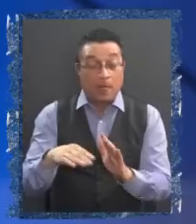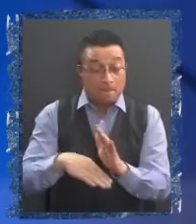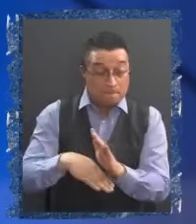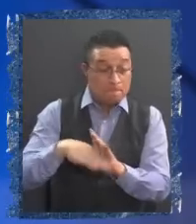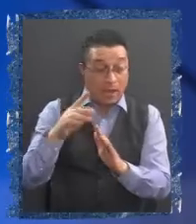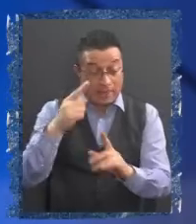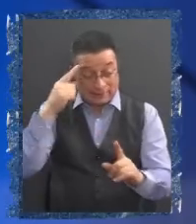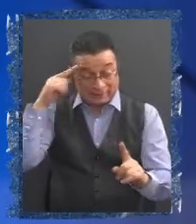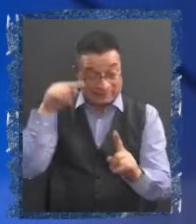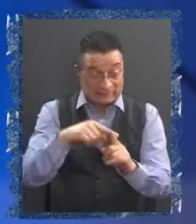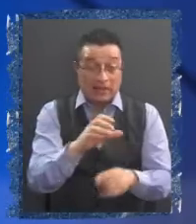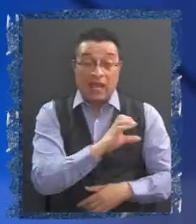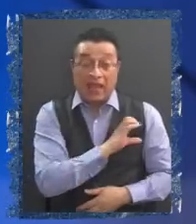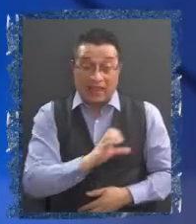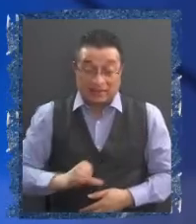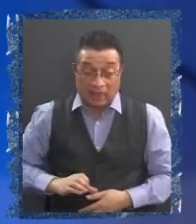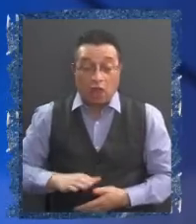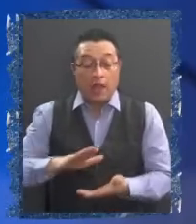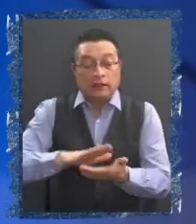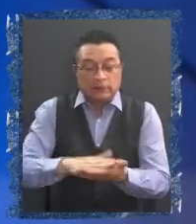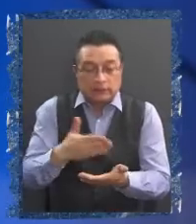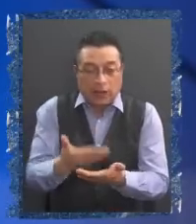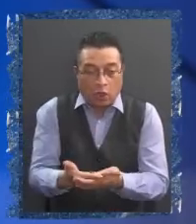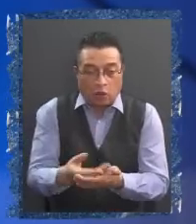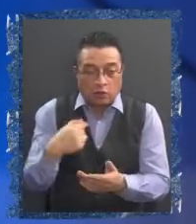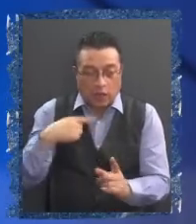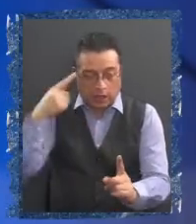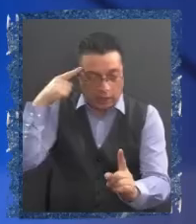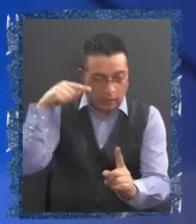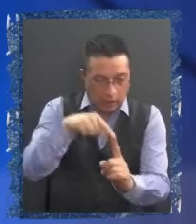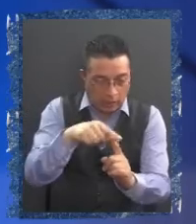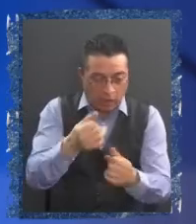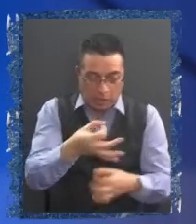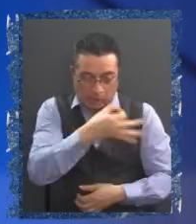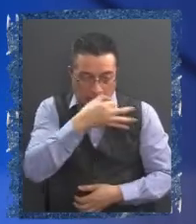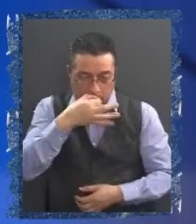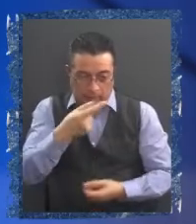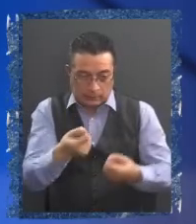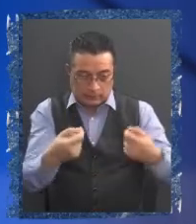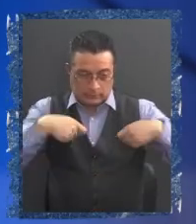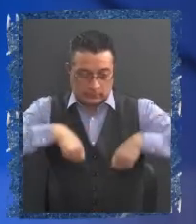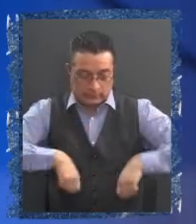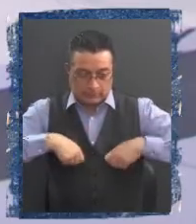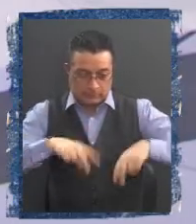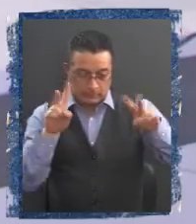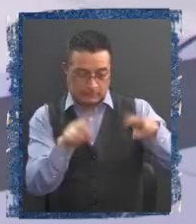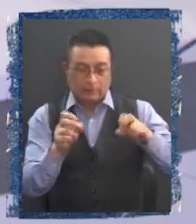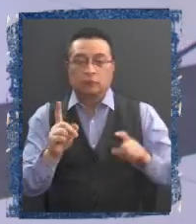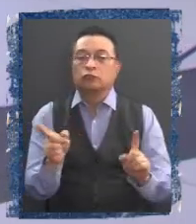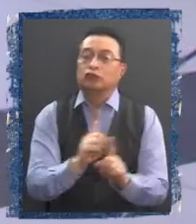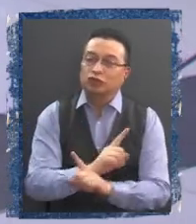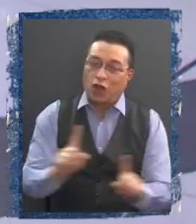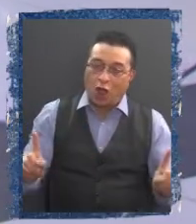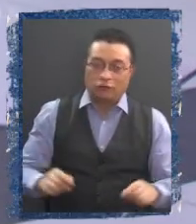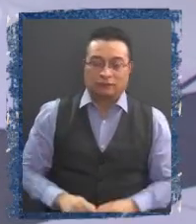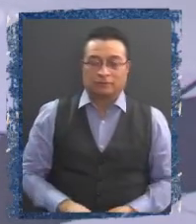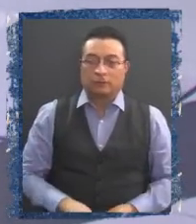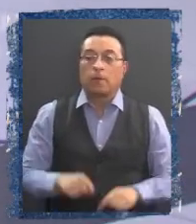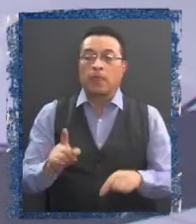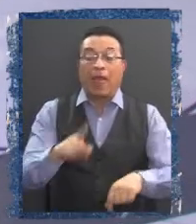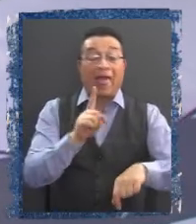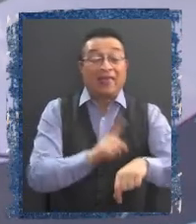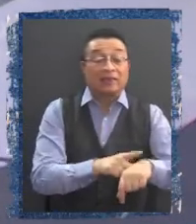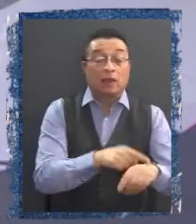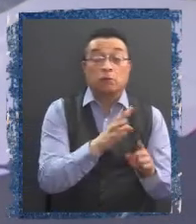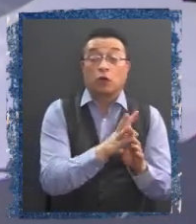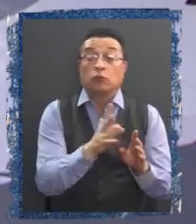preocupación del Estado sea la salud de la persona, no cómo se hace un negocio con esa enfermedad. Ya, Carolina, ¿cuánto tiempo se demoraría en hacer